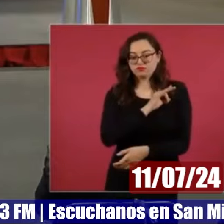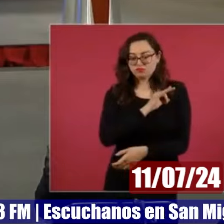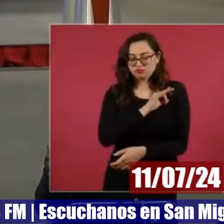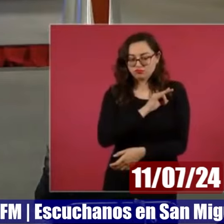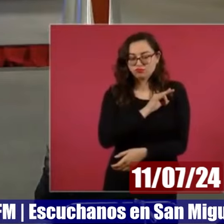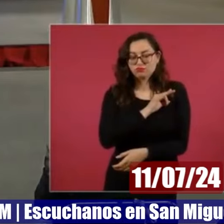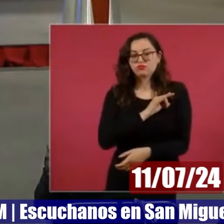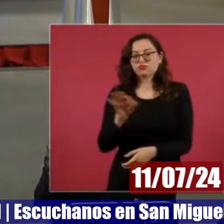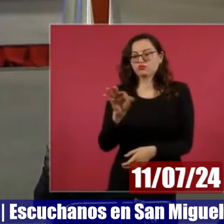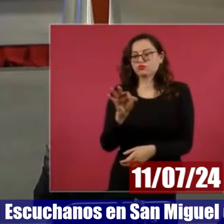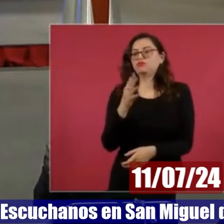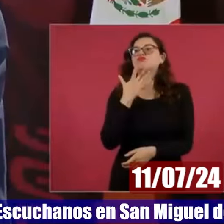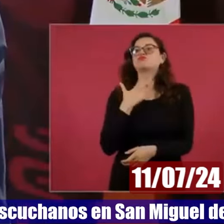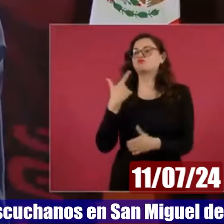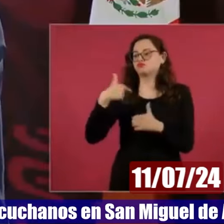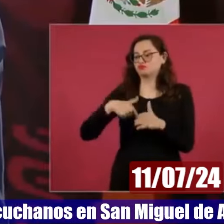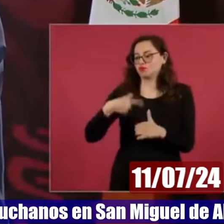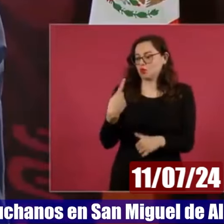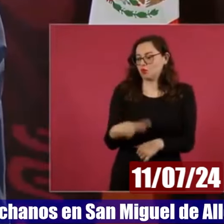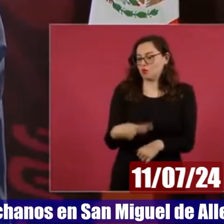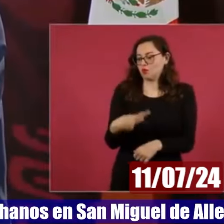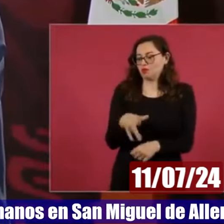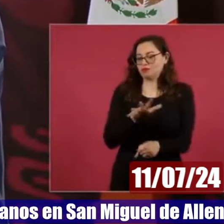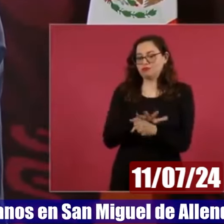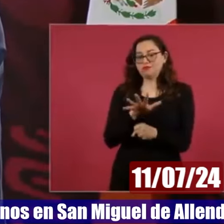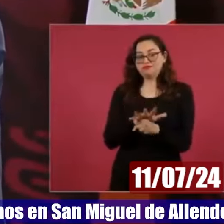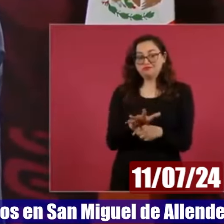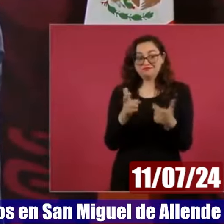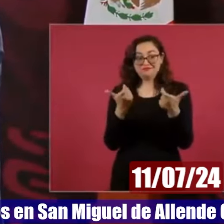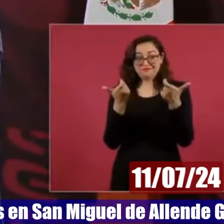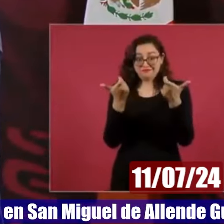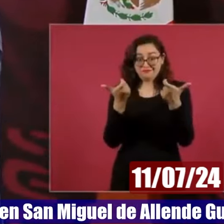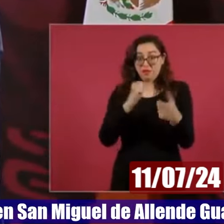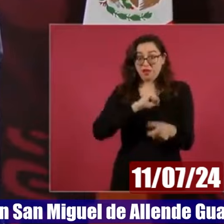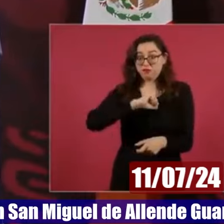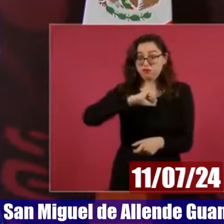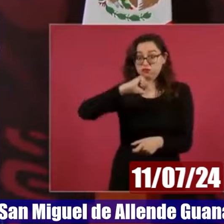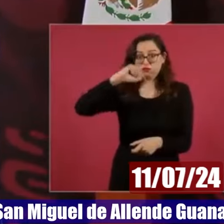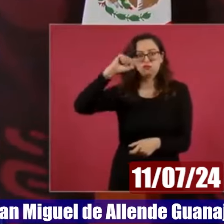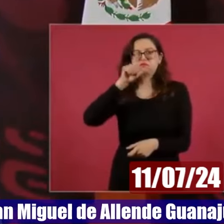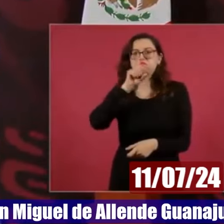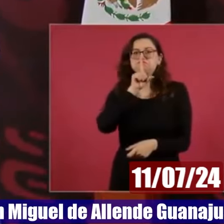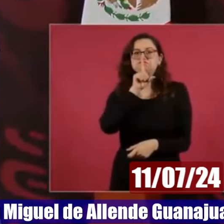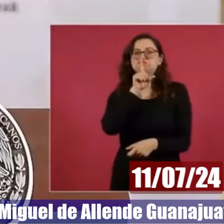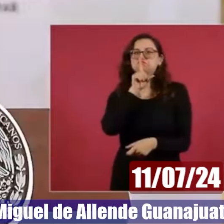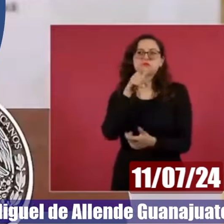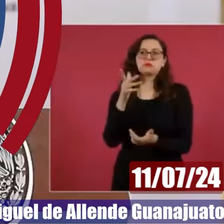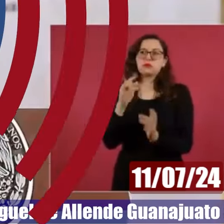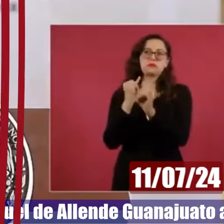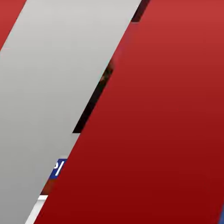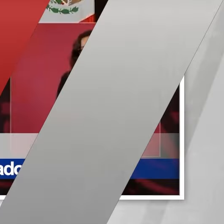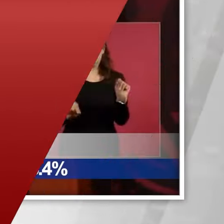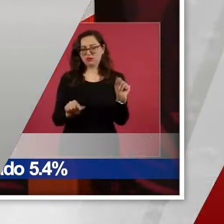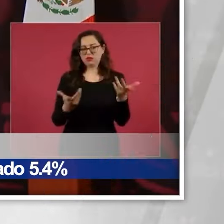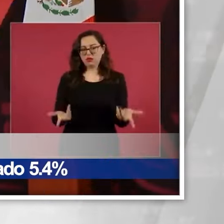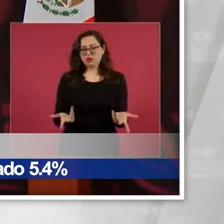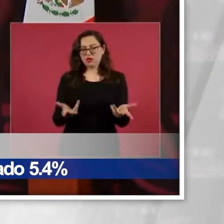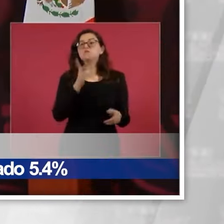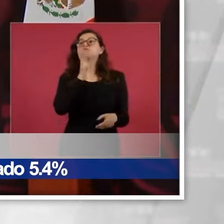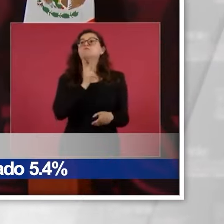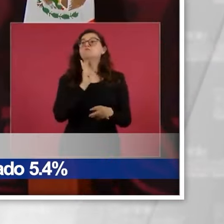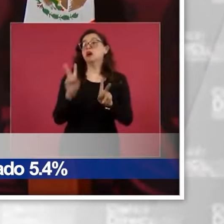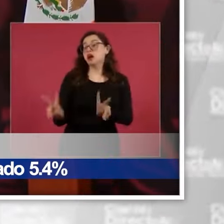mañana dice que el precio de la gasolina en México bajó son sus datos así lo dijo ya no es la venta